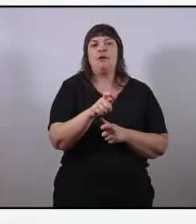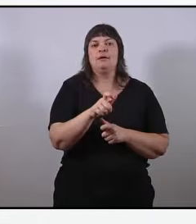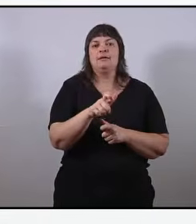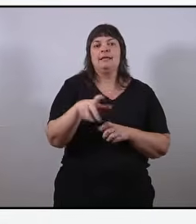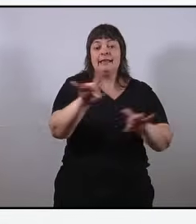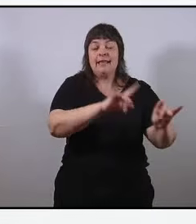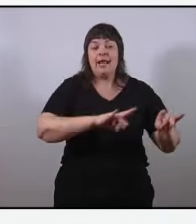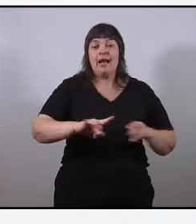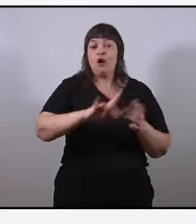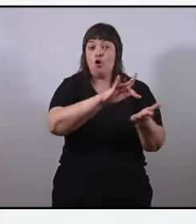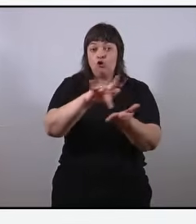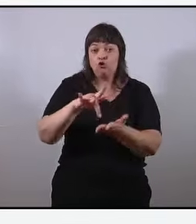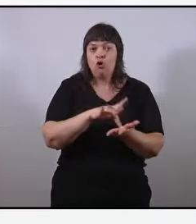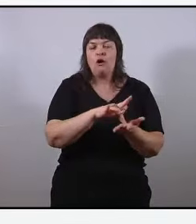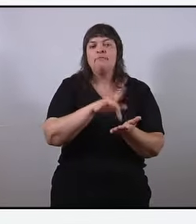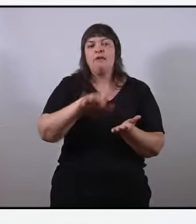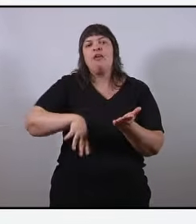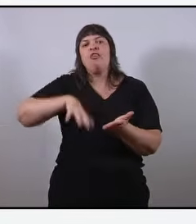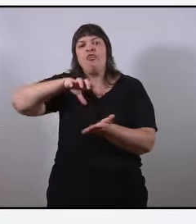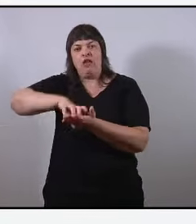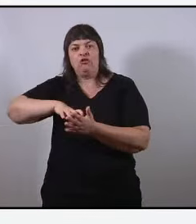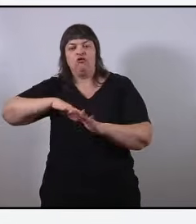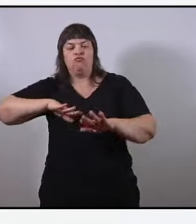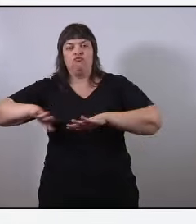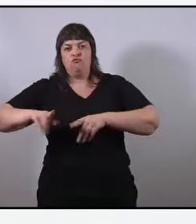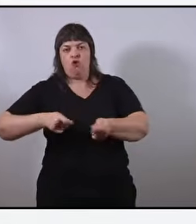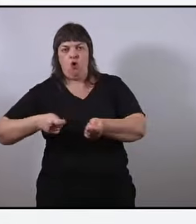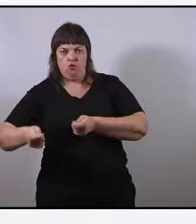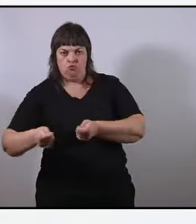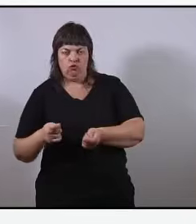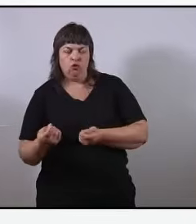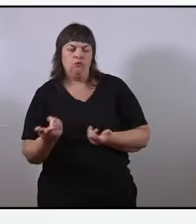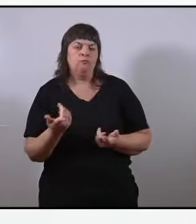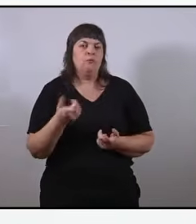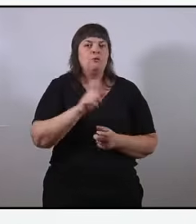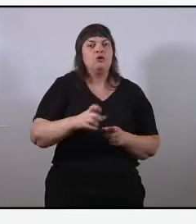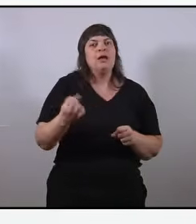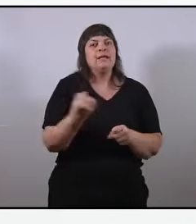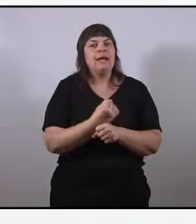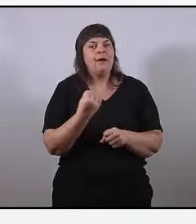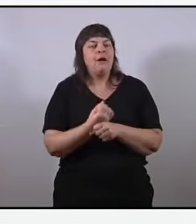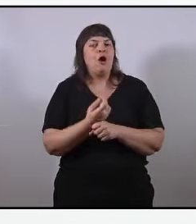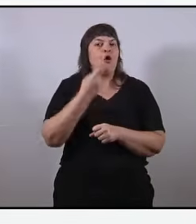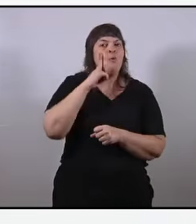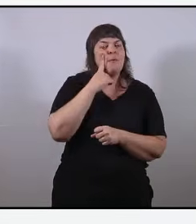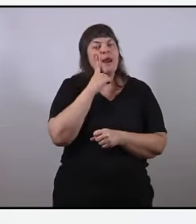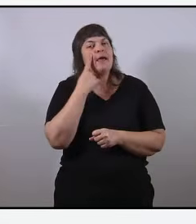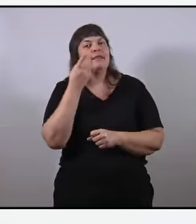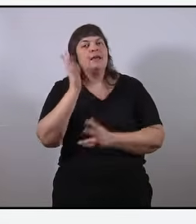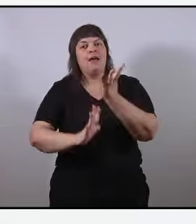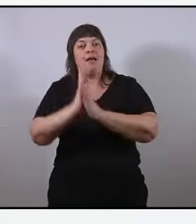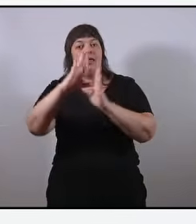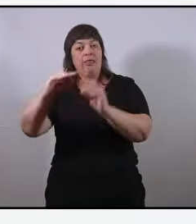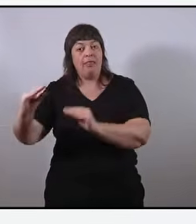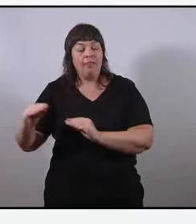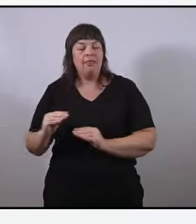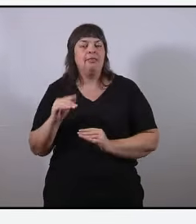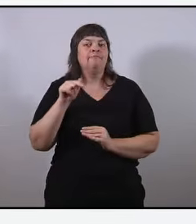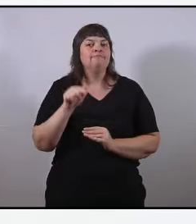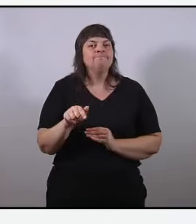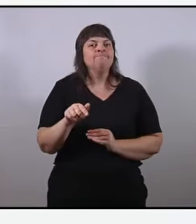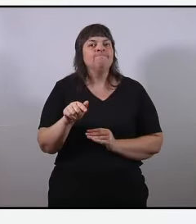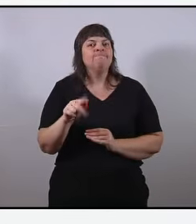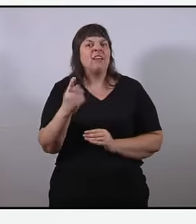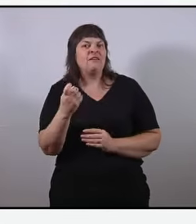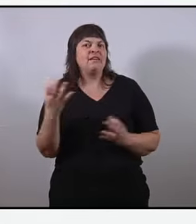el terreno y los centros operativos. Los trabajos de vigilancia y extinción de incendios forestales requieren